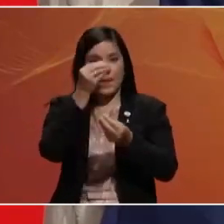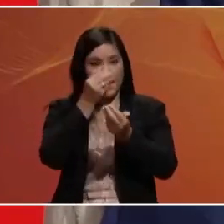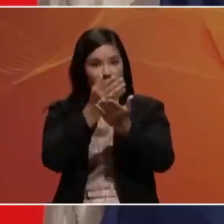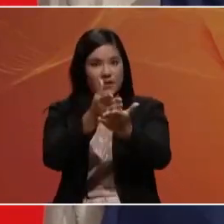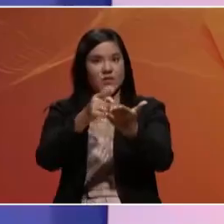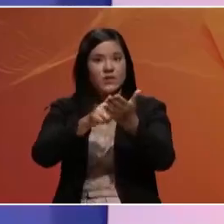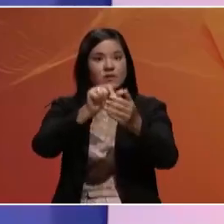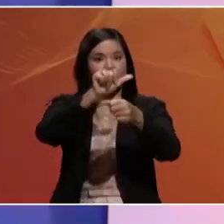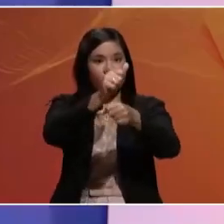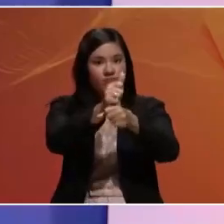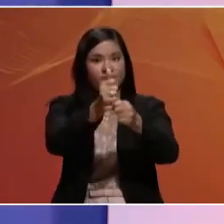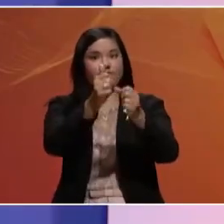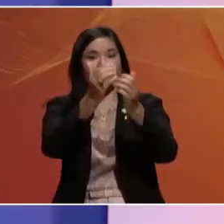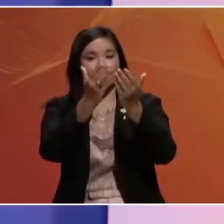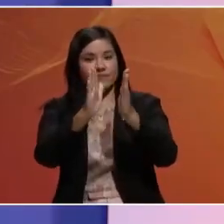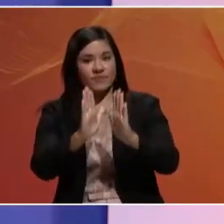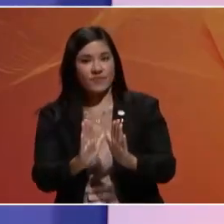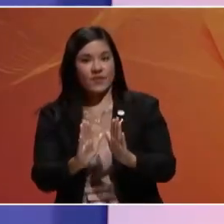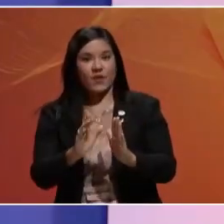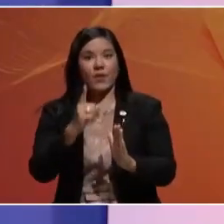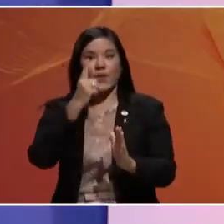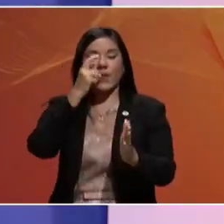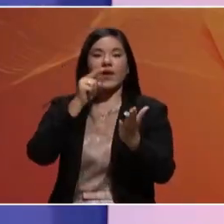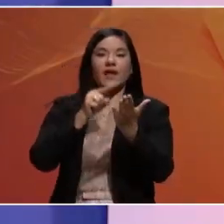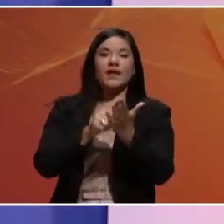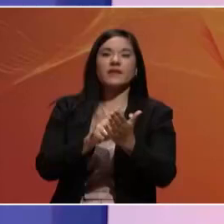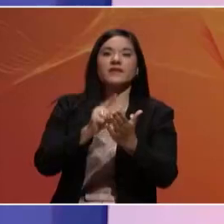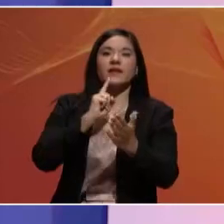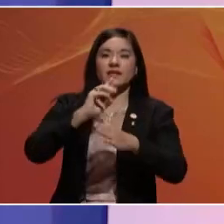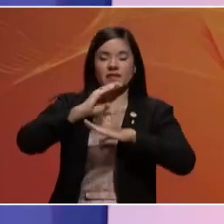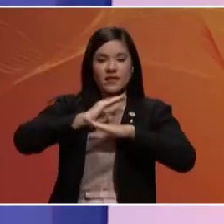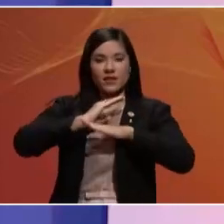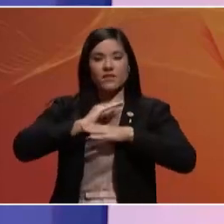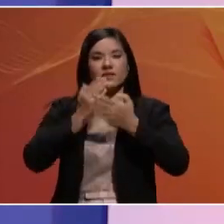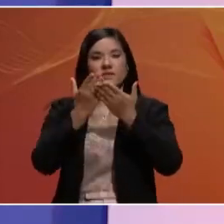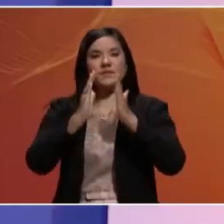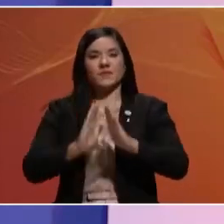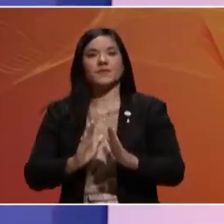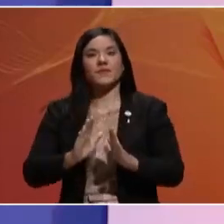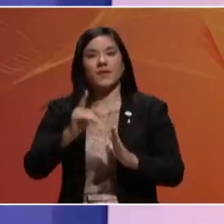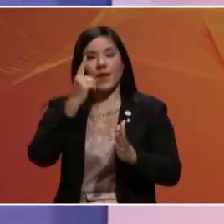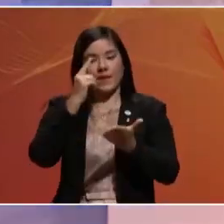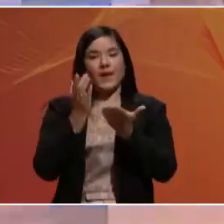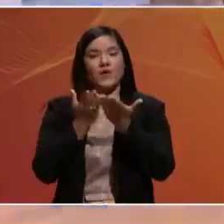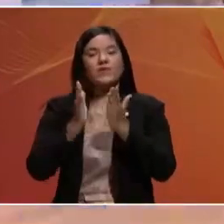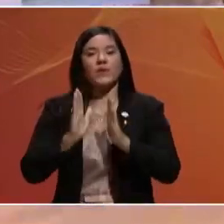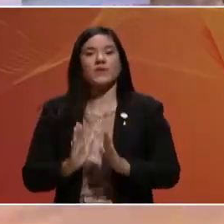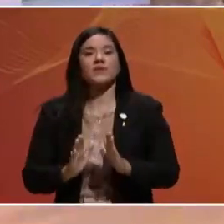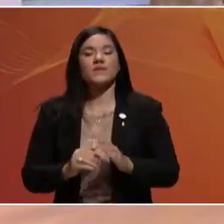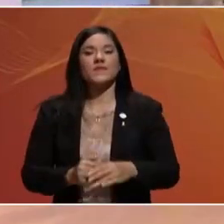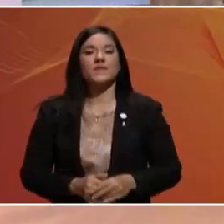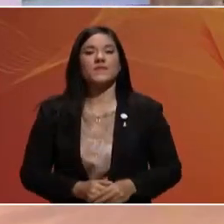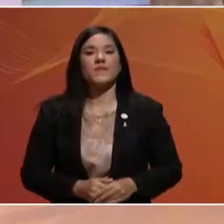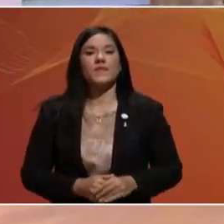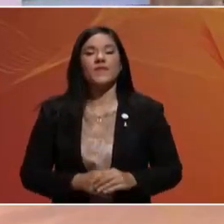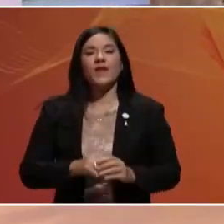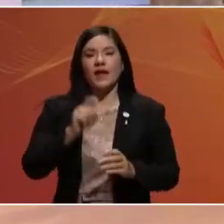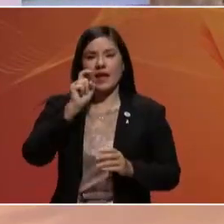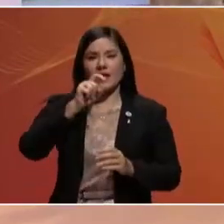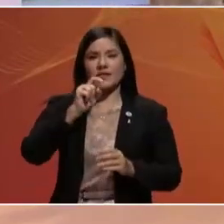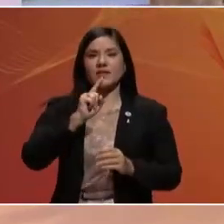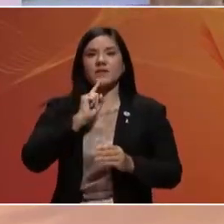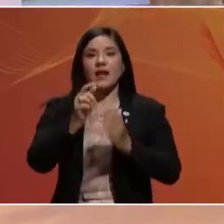servidores. Porque al final el objetivo es la satisfacción del ciudadano a través de esos servicios. Servidores bien motivados,